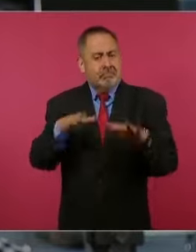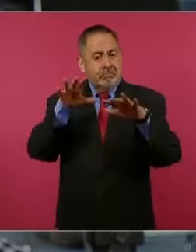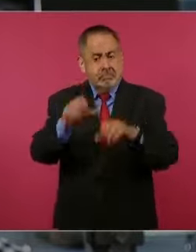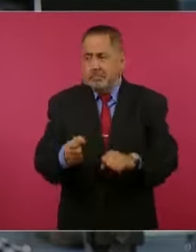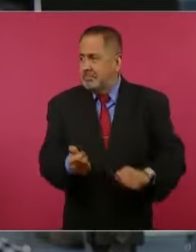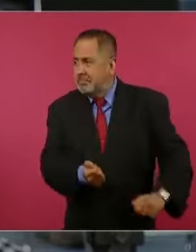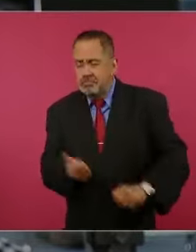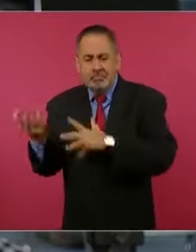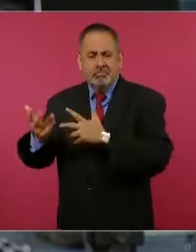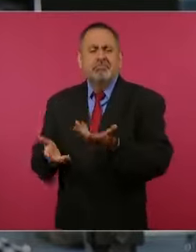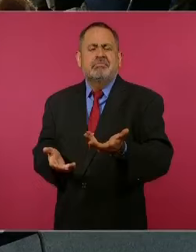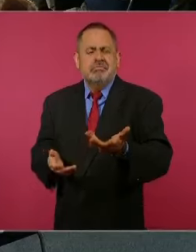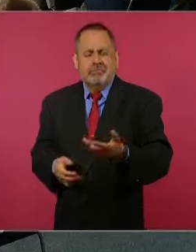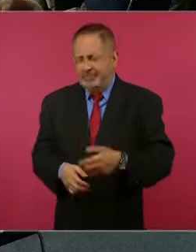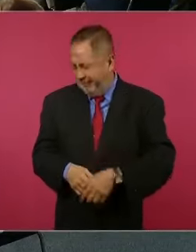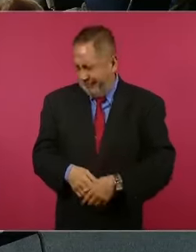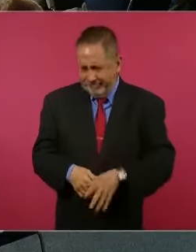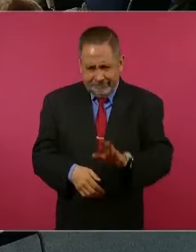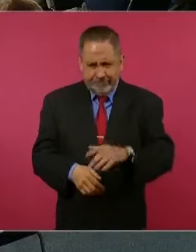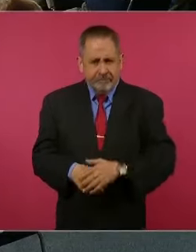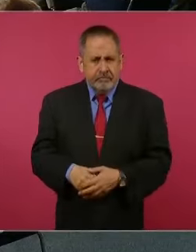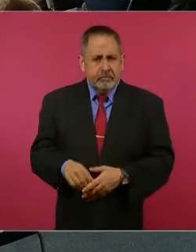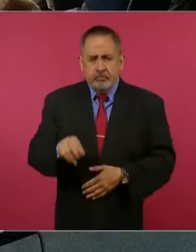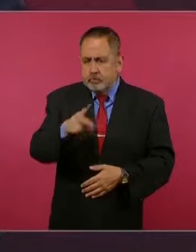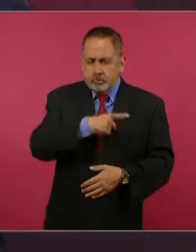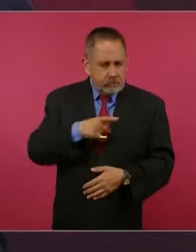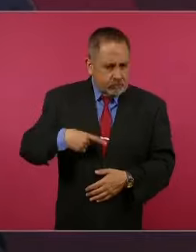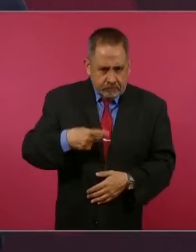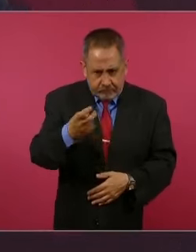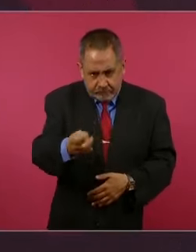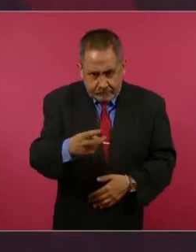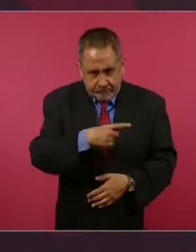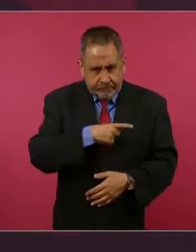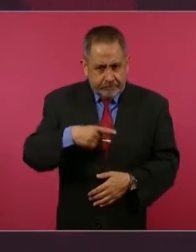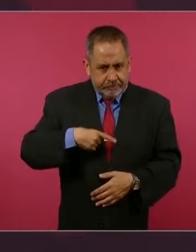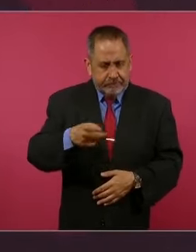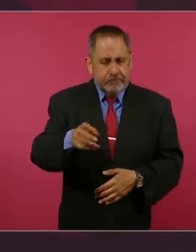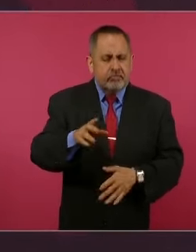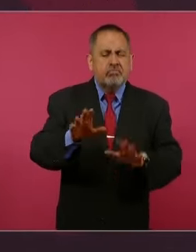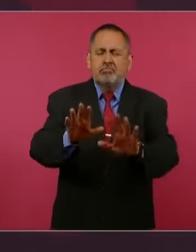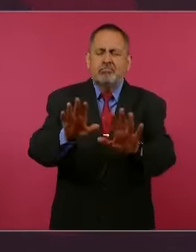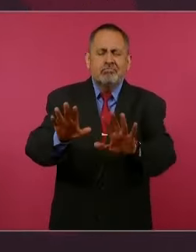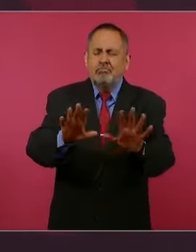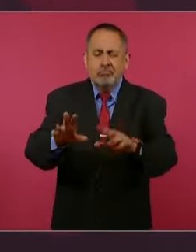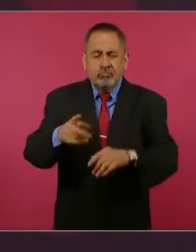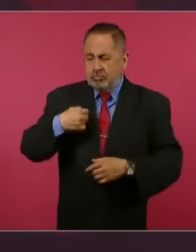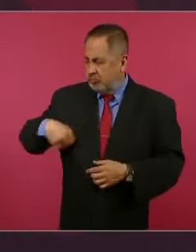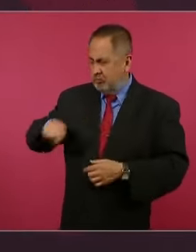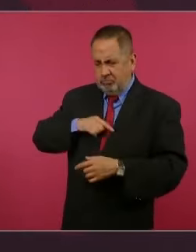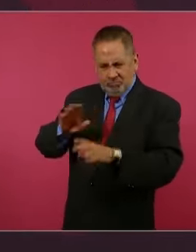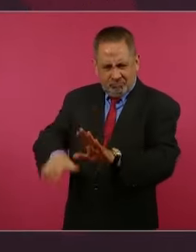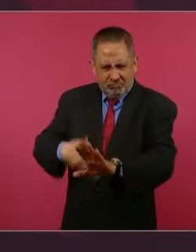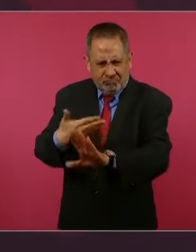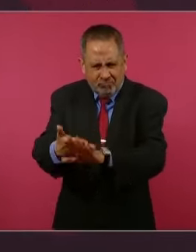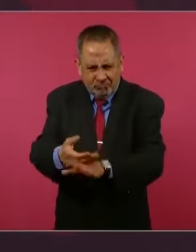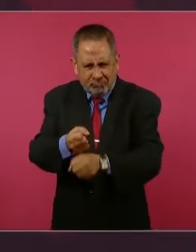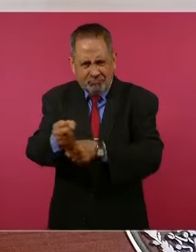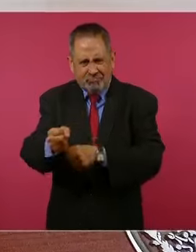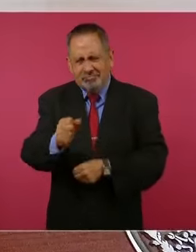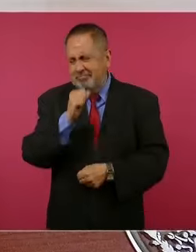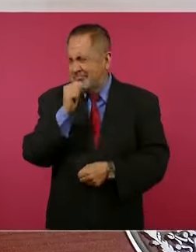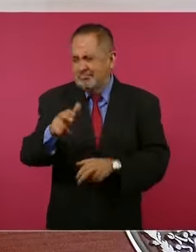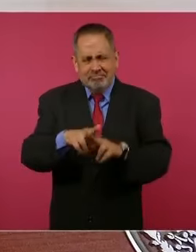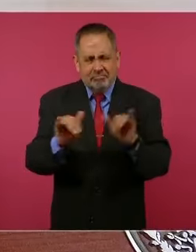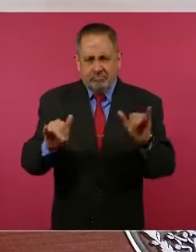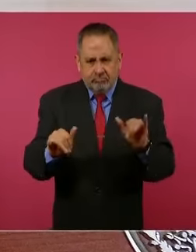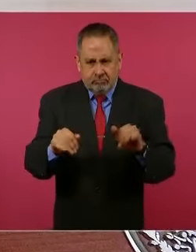de su ciudad no no no no no no debe pasar eso and ya tienen 15 días allá fuera vamos represalias contra nadie